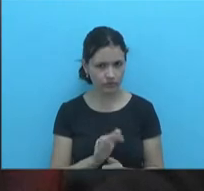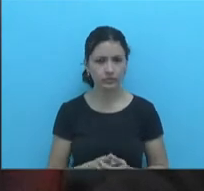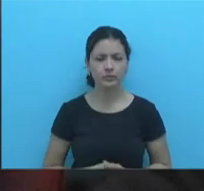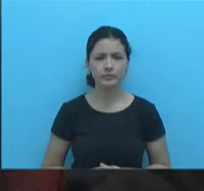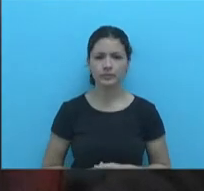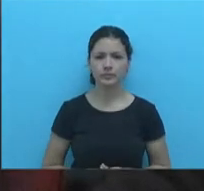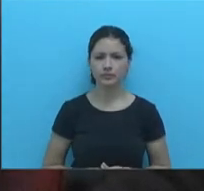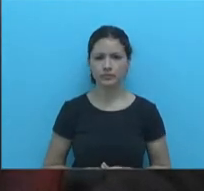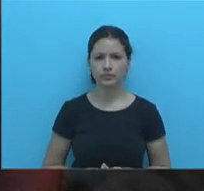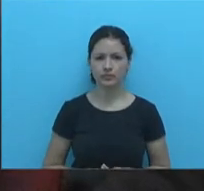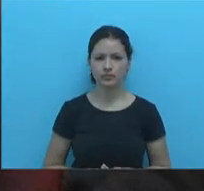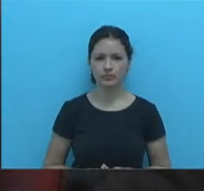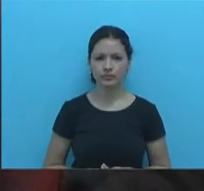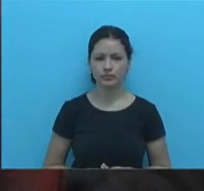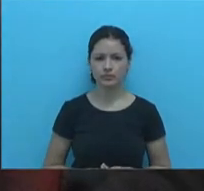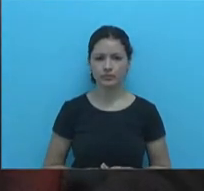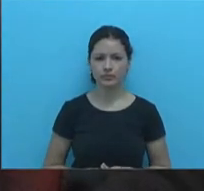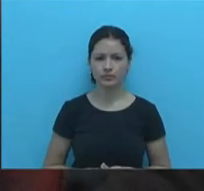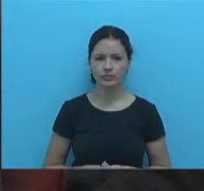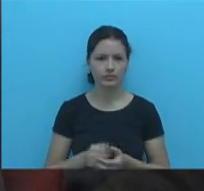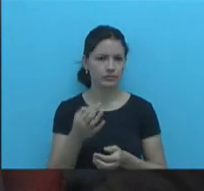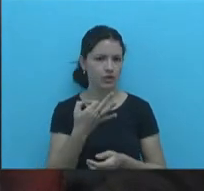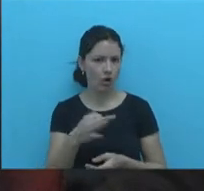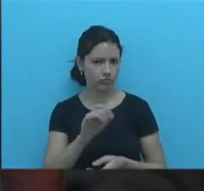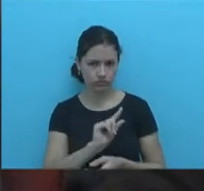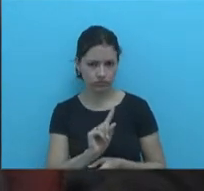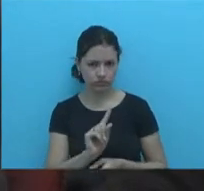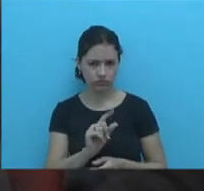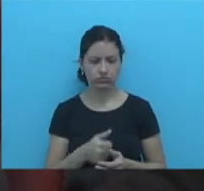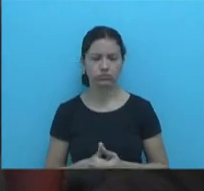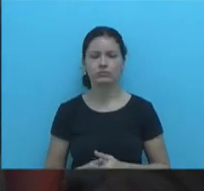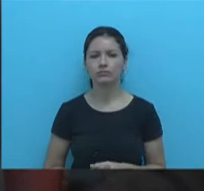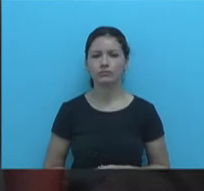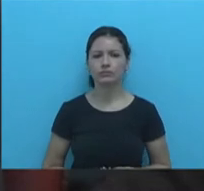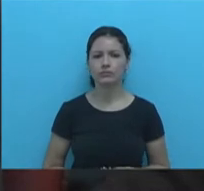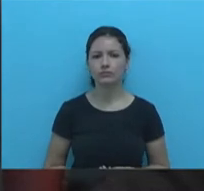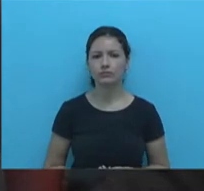Tiene la palabra el diputado. Sería extracurricular los cursos.